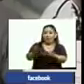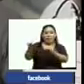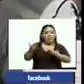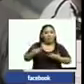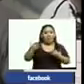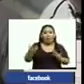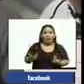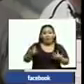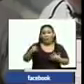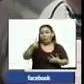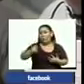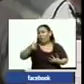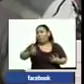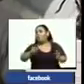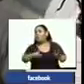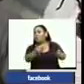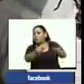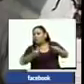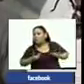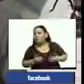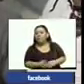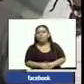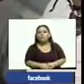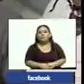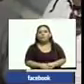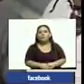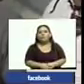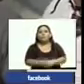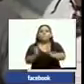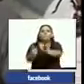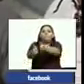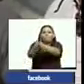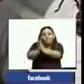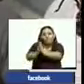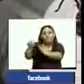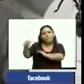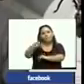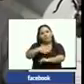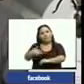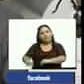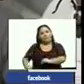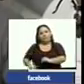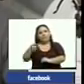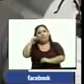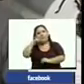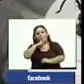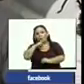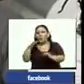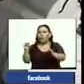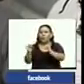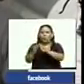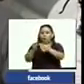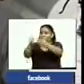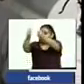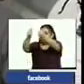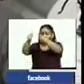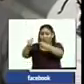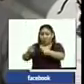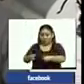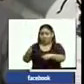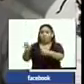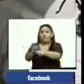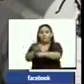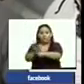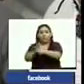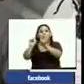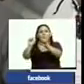esperar un año para ser beneficiados. Solicitamos al presidente que complete el presupuesto para que